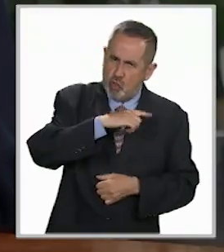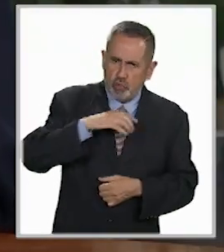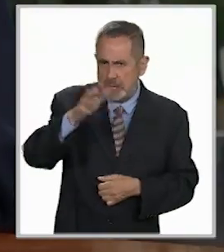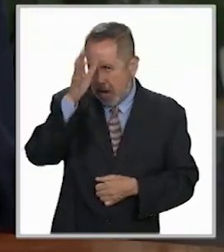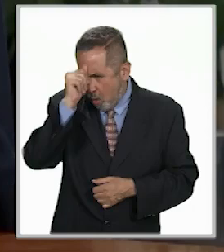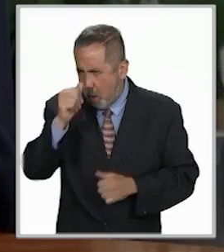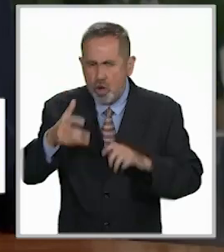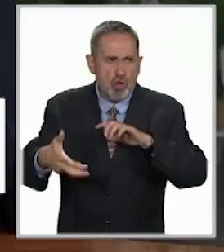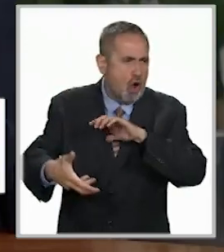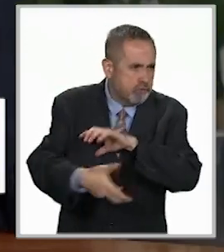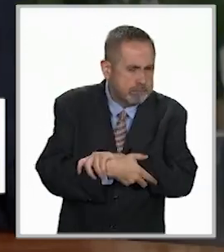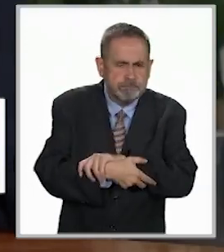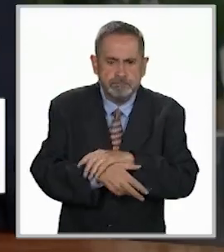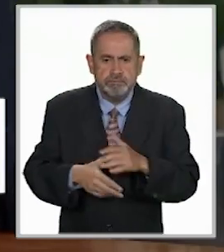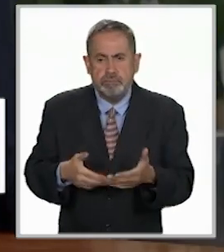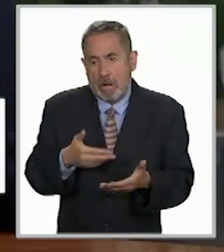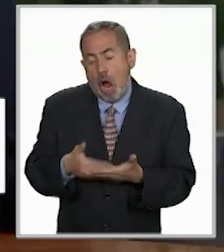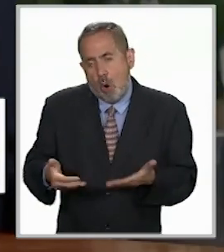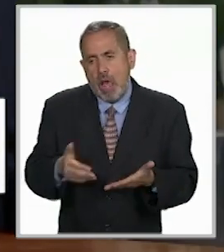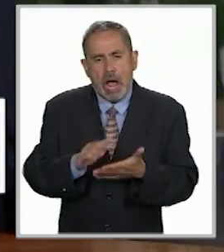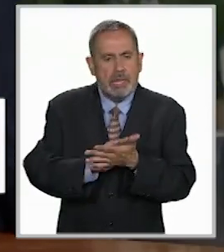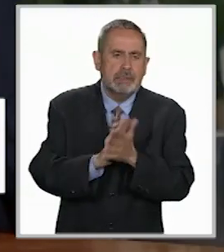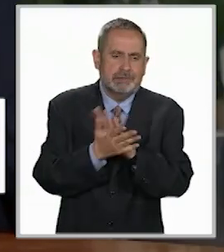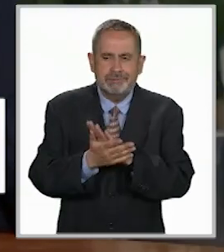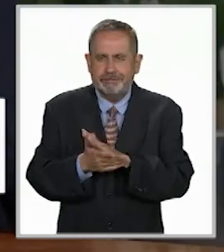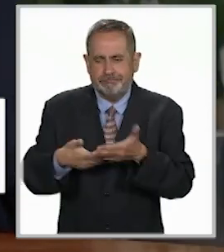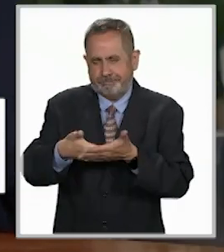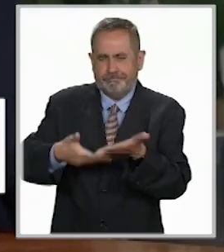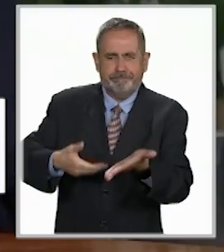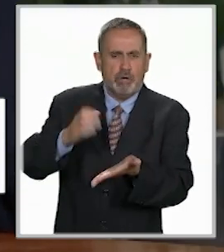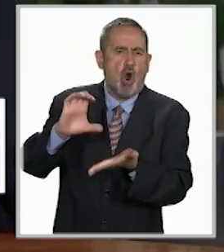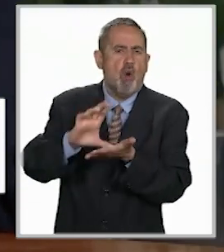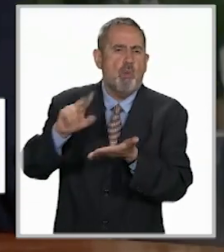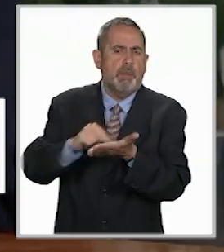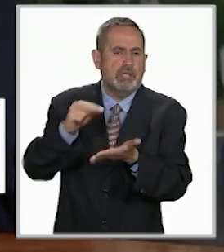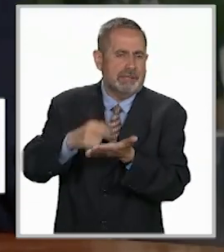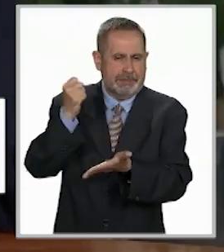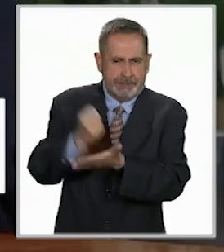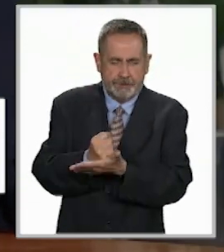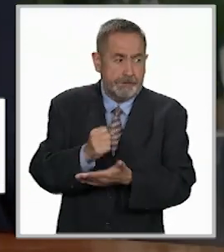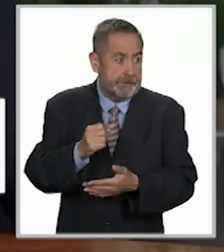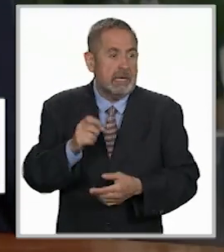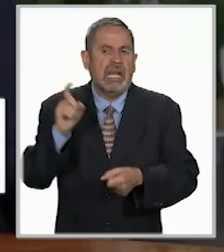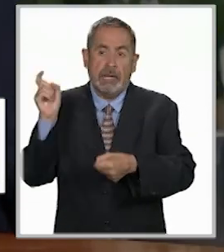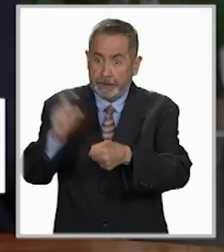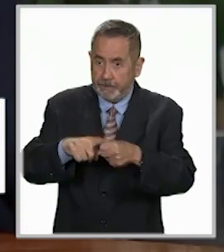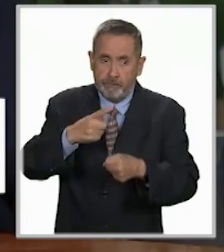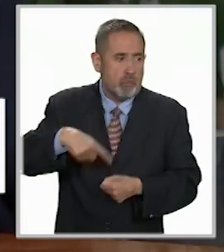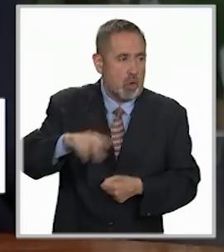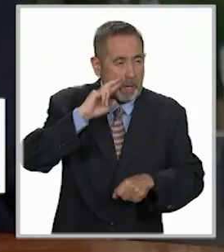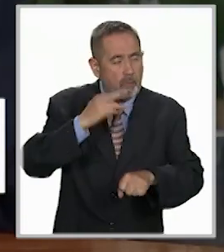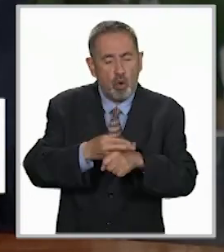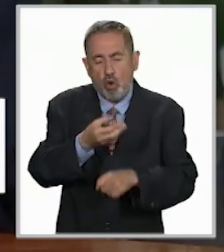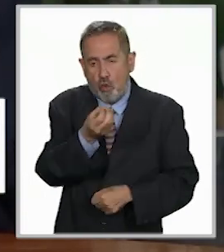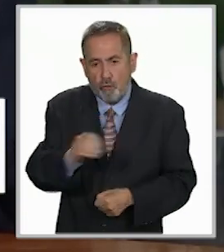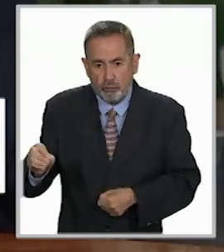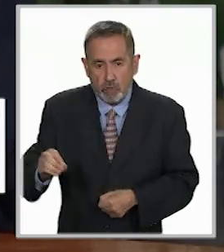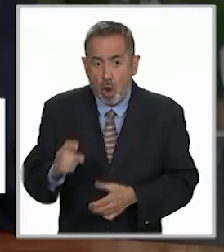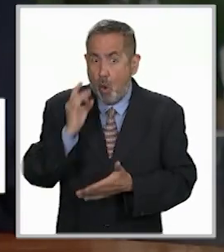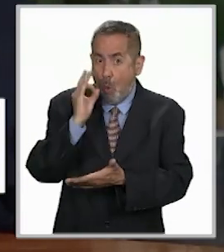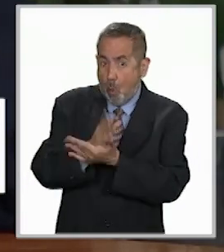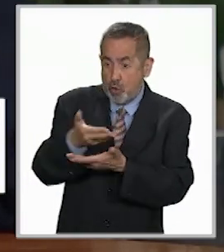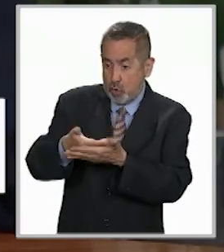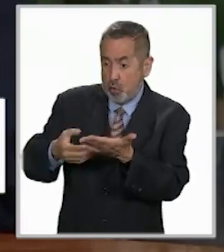obligaciones para todos, acuerdos, pactos, que ahora se traducen en tratados, ¿no? Que son estas obligaciones, pero que los